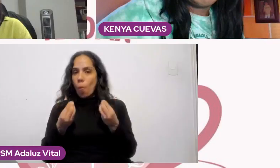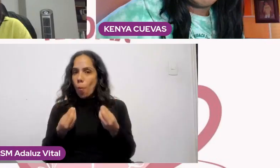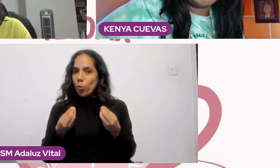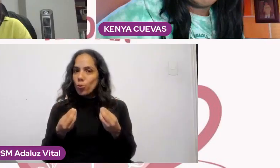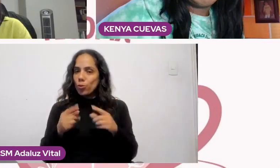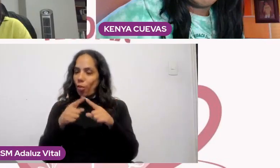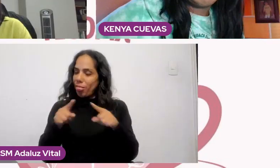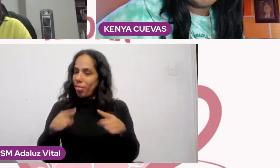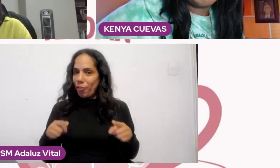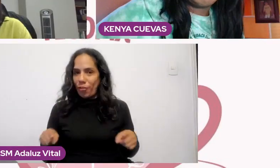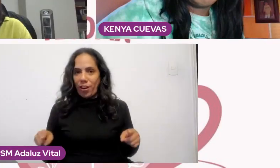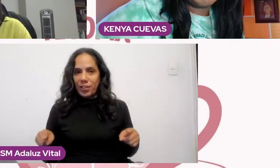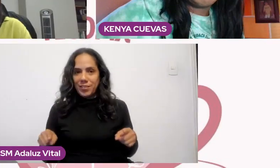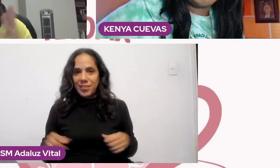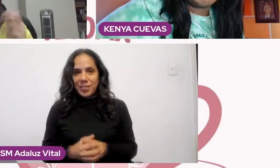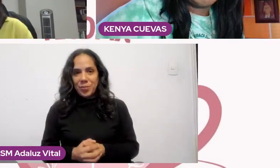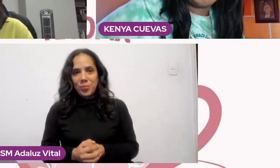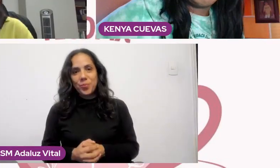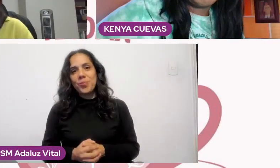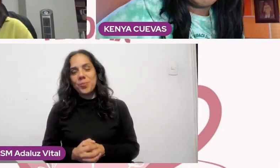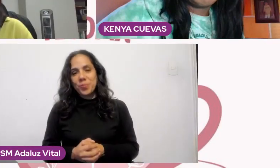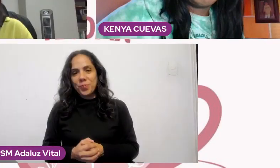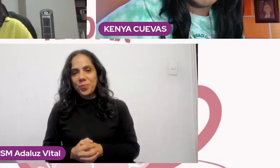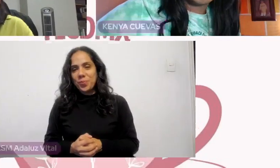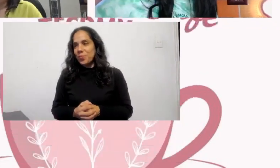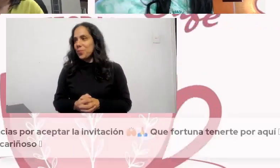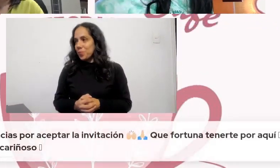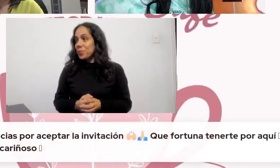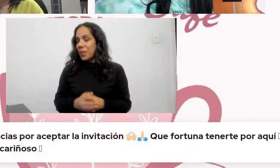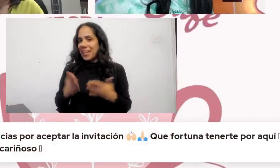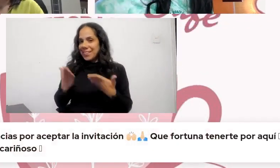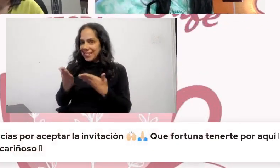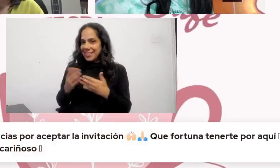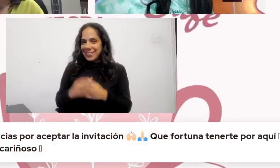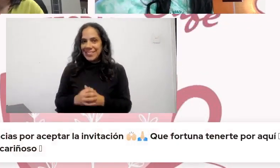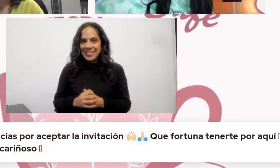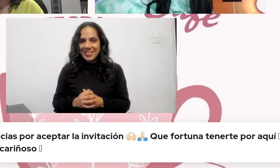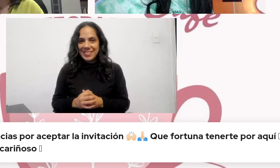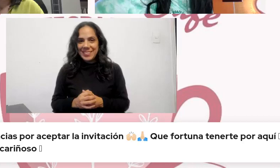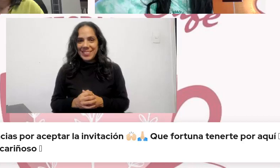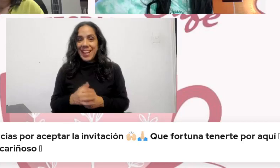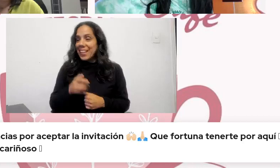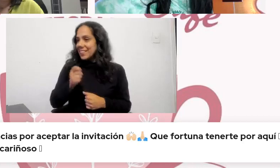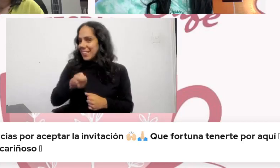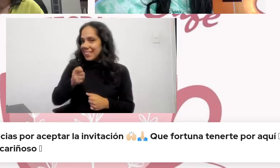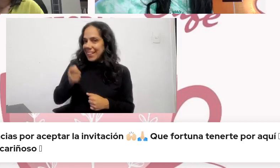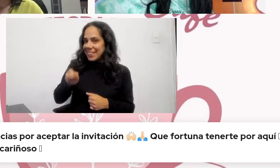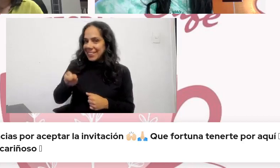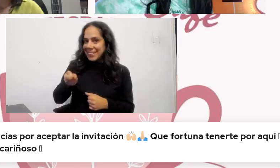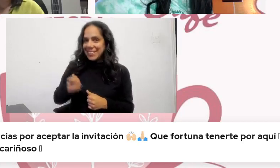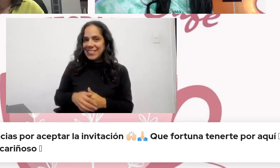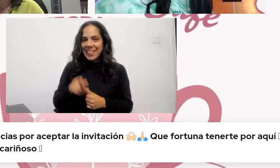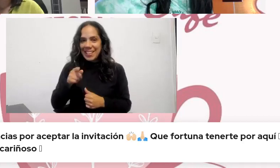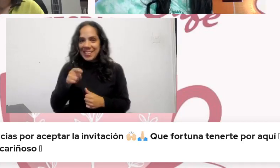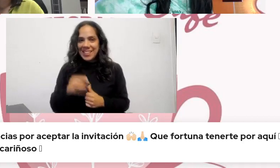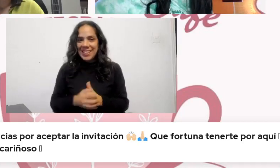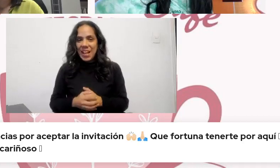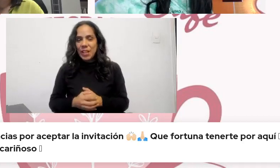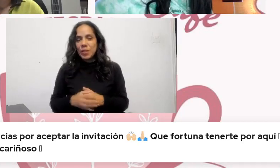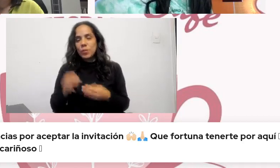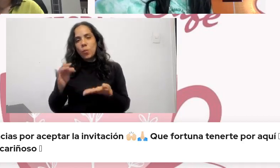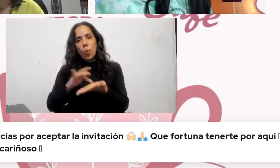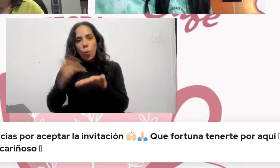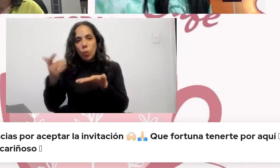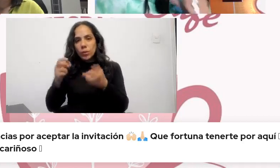Como bien dices, Kenia, bueno, primero te saludan, agradecen el tema. De verdad, Kenia, muchísimas gracias